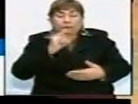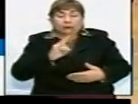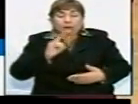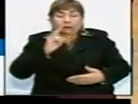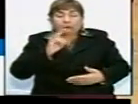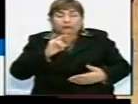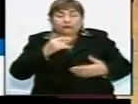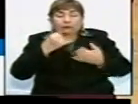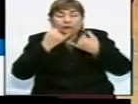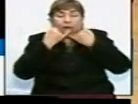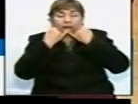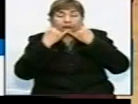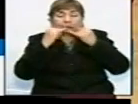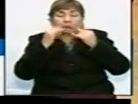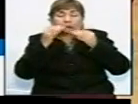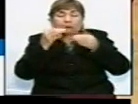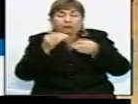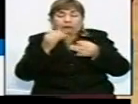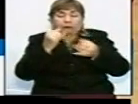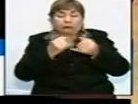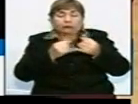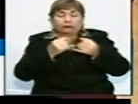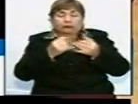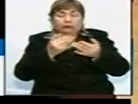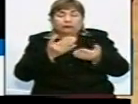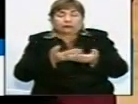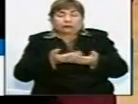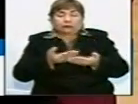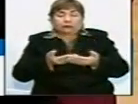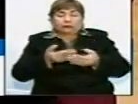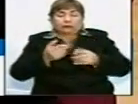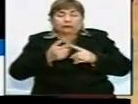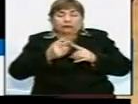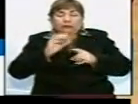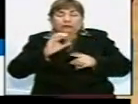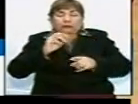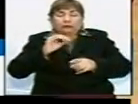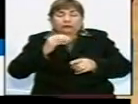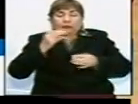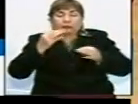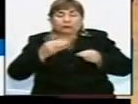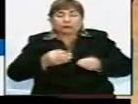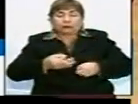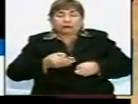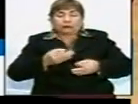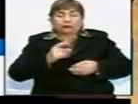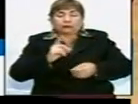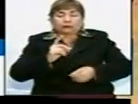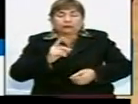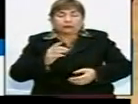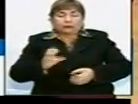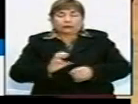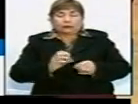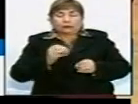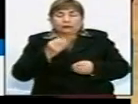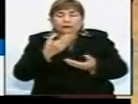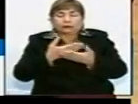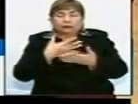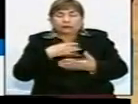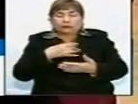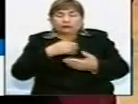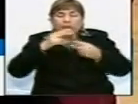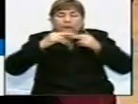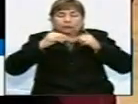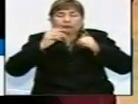información aunque son finalmente instrumentos técnicos para tomar decisiones no lo hacemos porque nos gusta investigar o nos